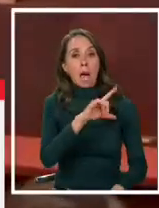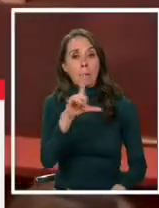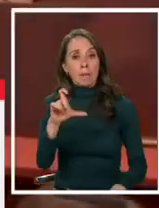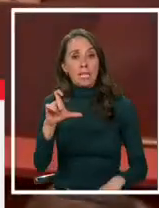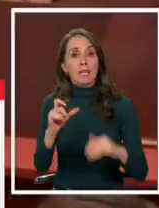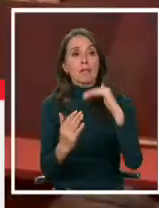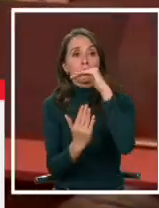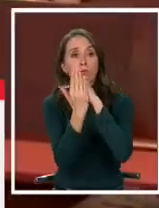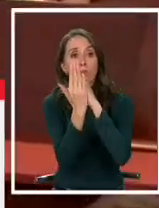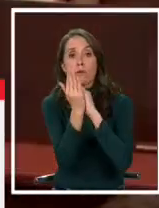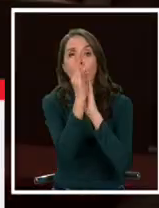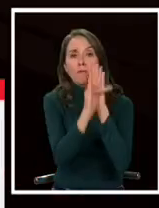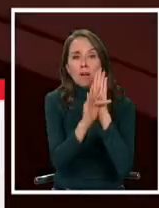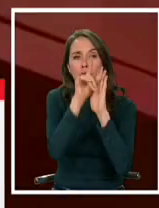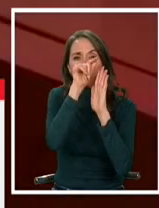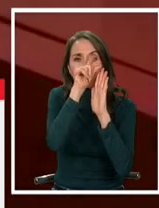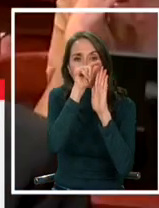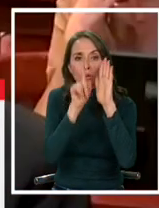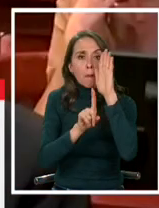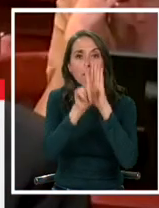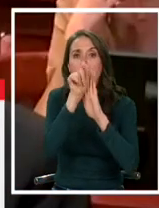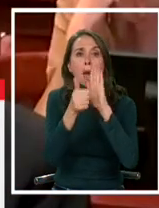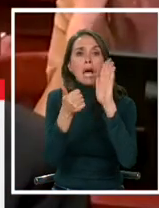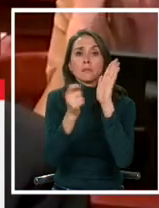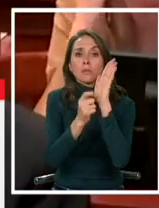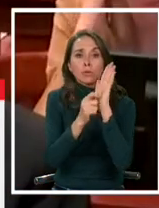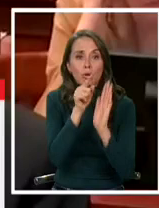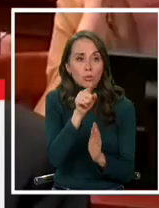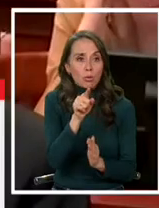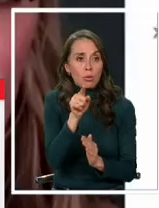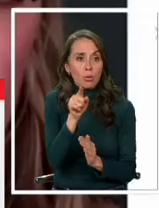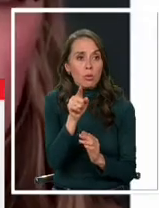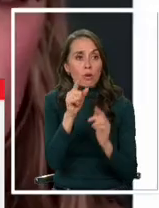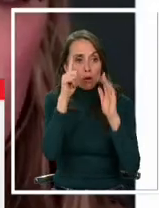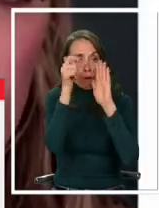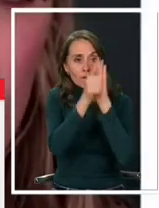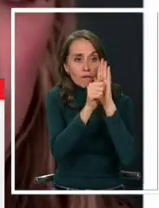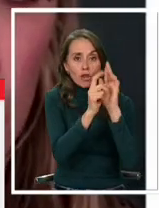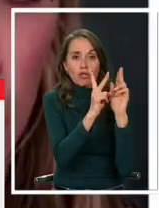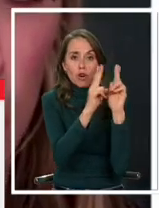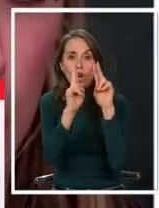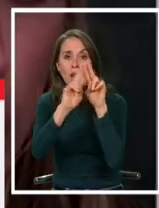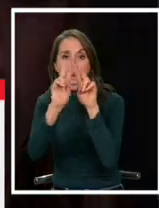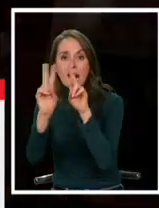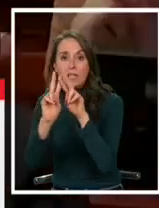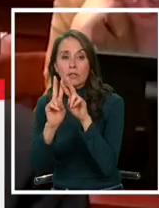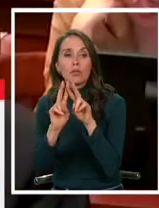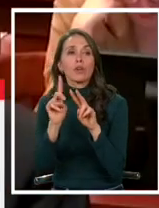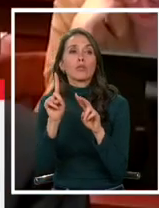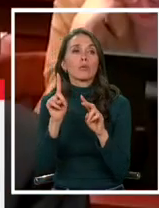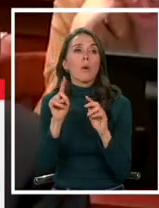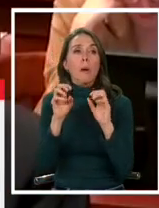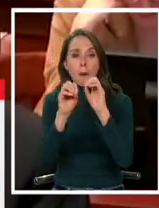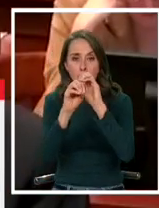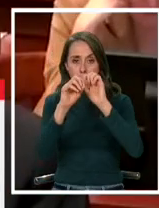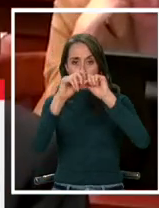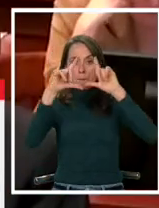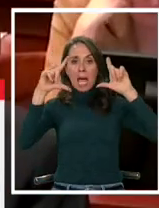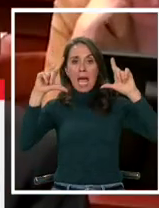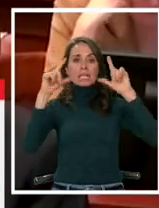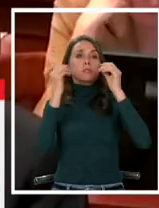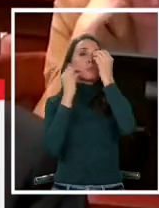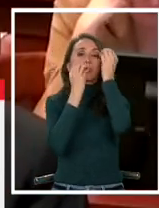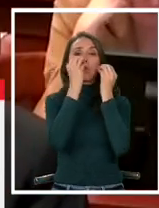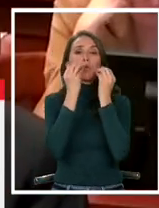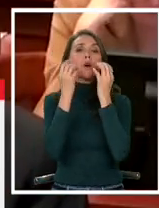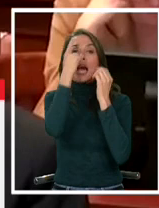tendencia en redes sociales no es verdad que acabas de editar estas fotografías no aumentaste la saturación de una de estas fotos